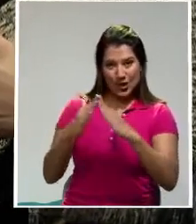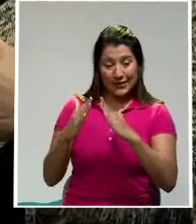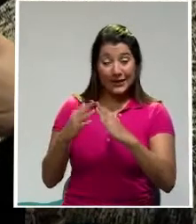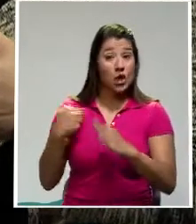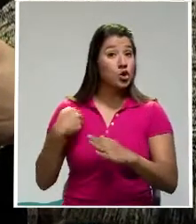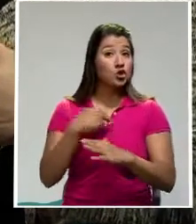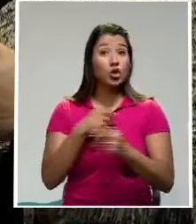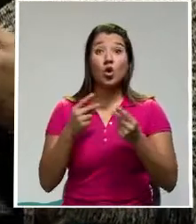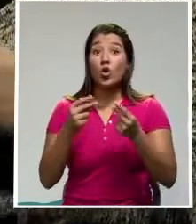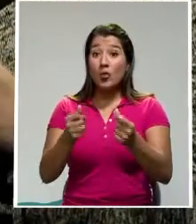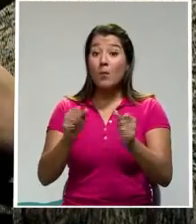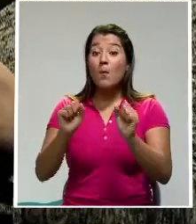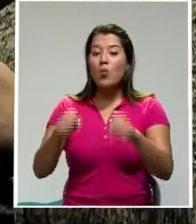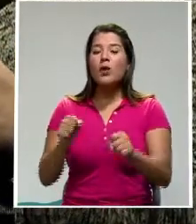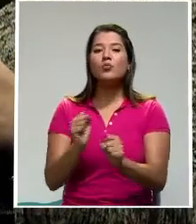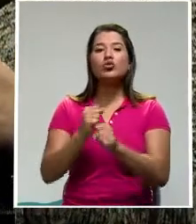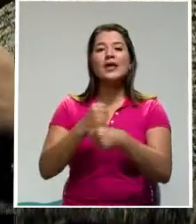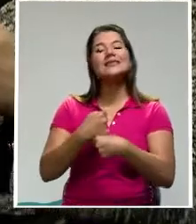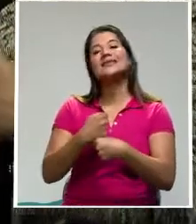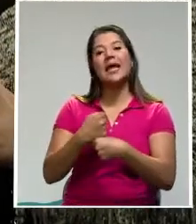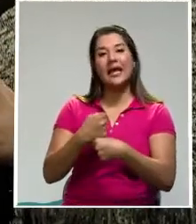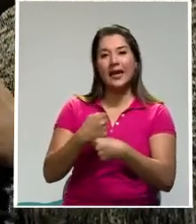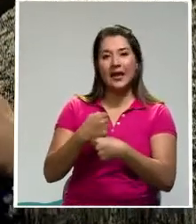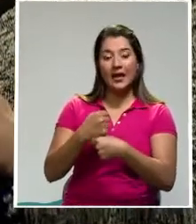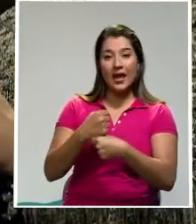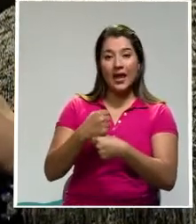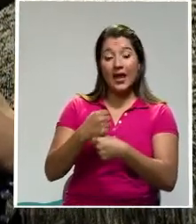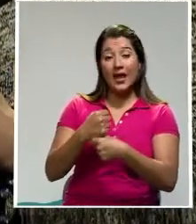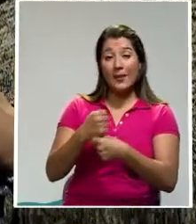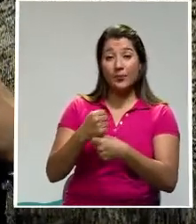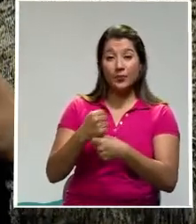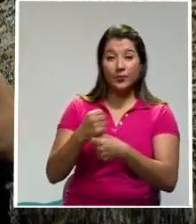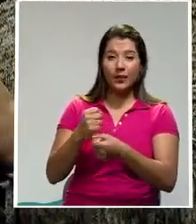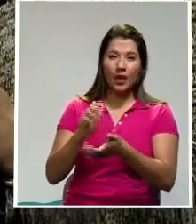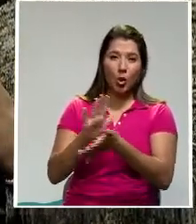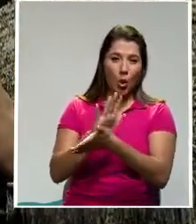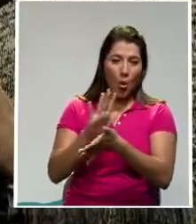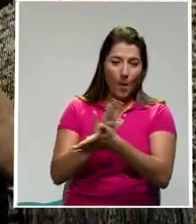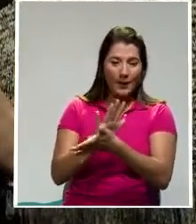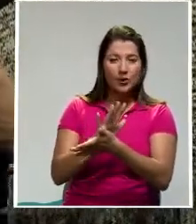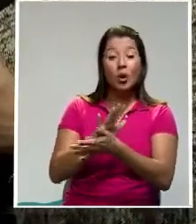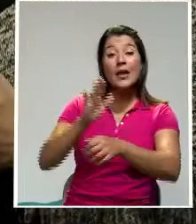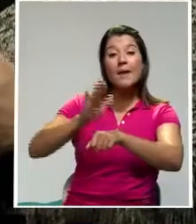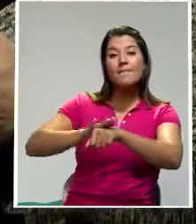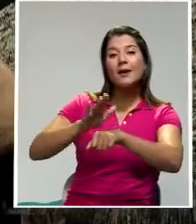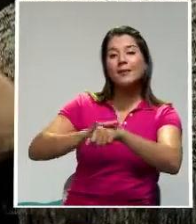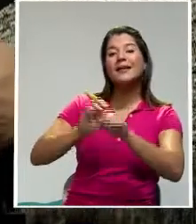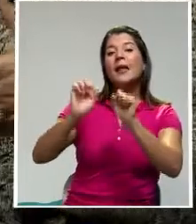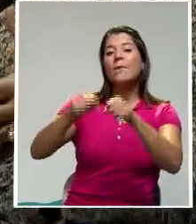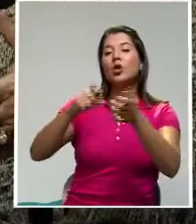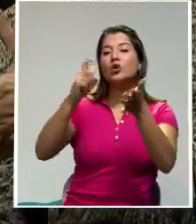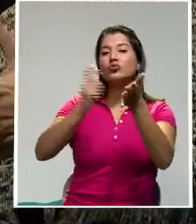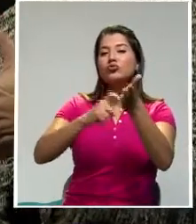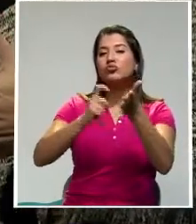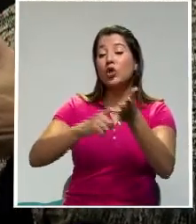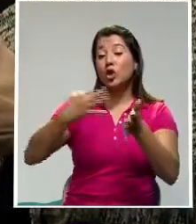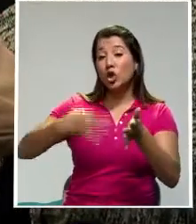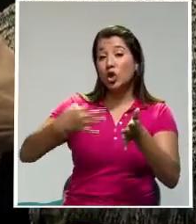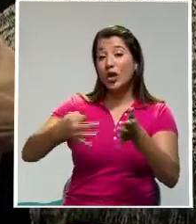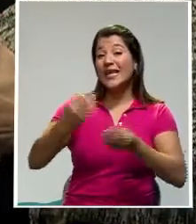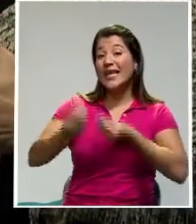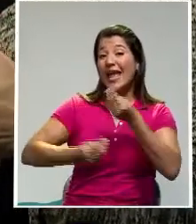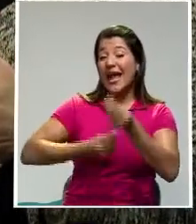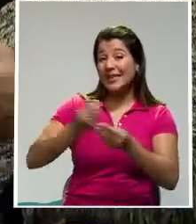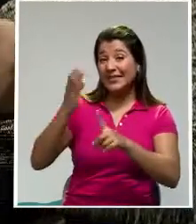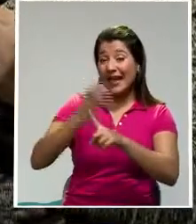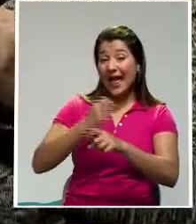herramienta que permite el reporte diario de las actividades que cada funcionario que está haciendo